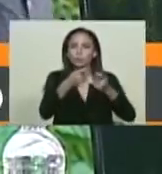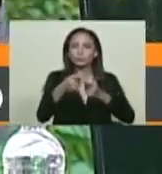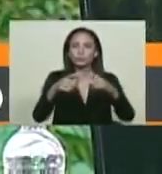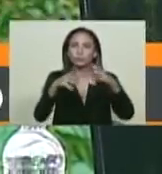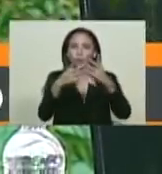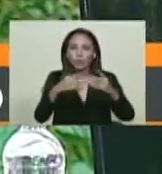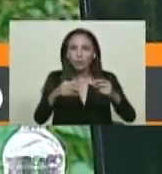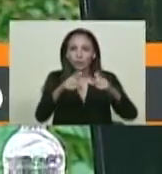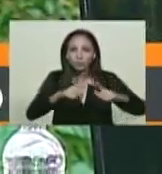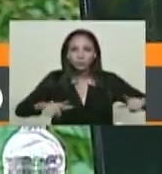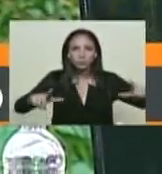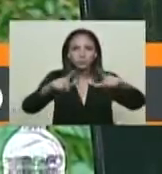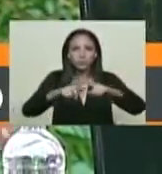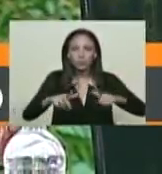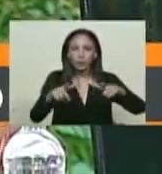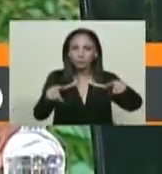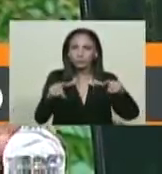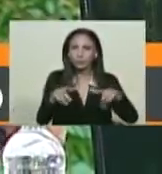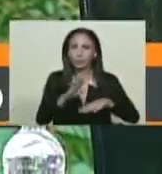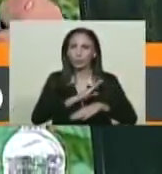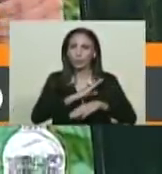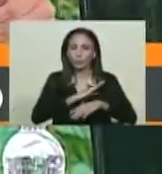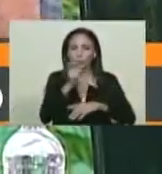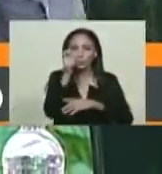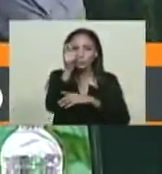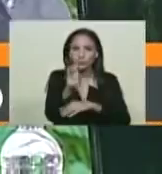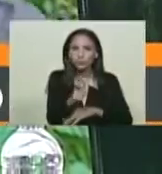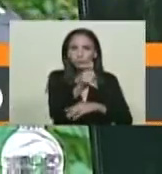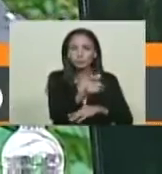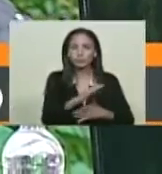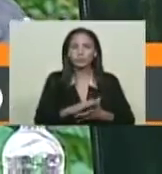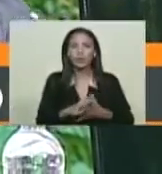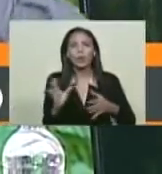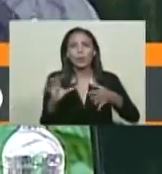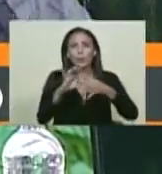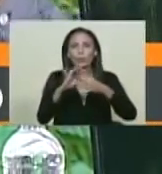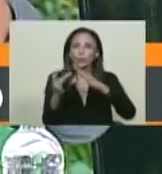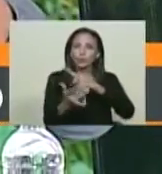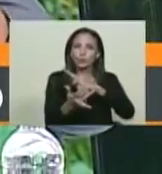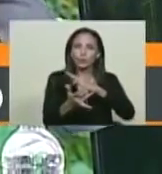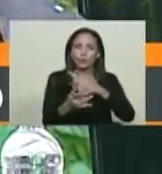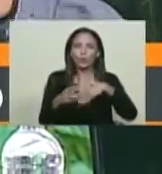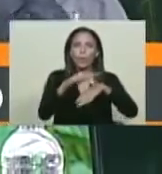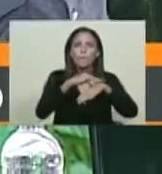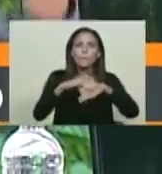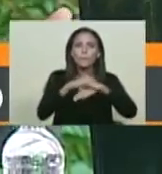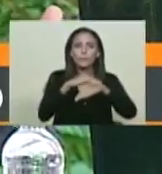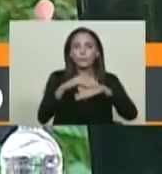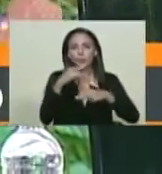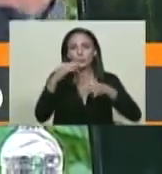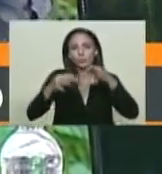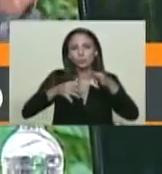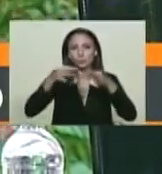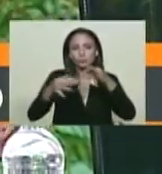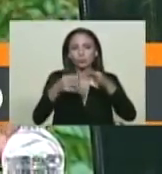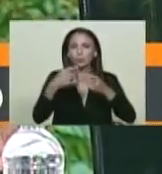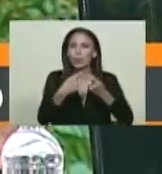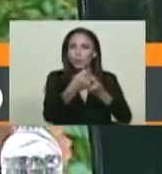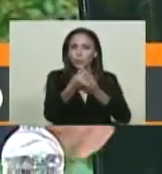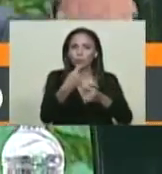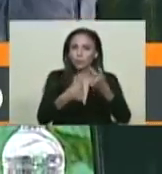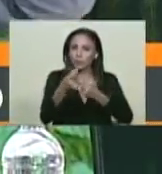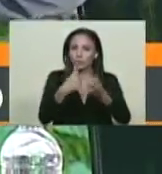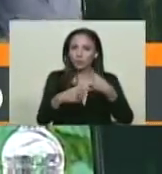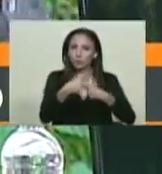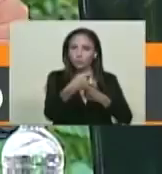tierra, el financiamiento, el acompañamiento técnico y lo que llaman desde ese ministerio agrosoportes o agroinsumos, para que cada uno de estos